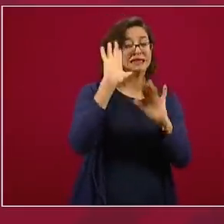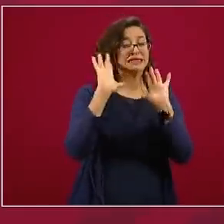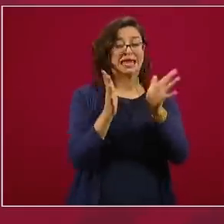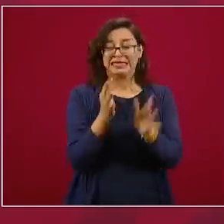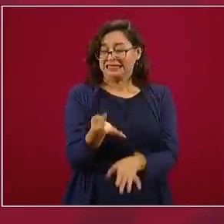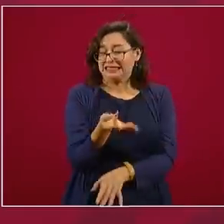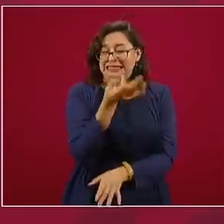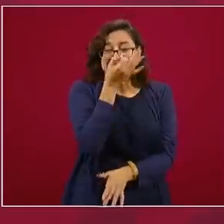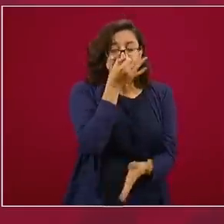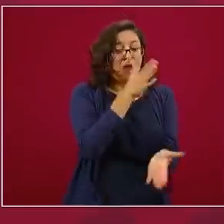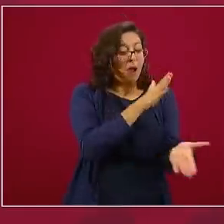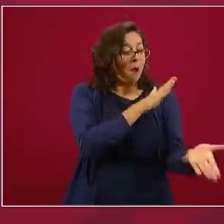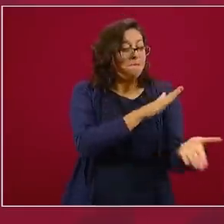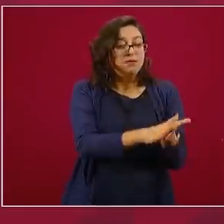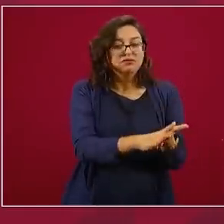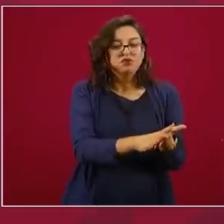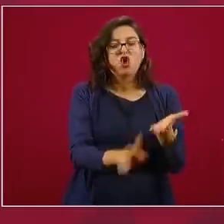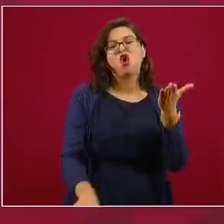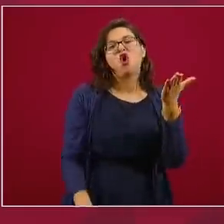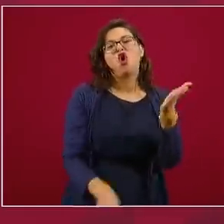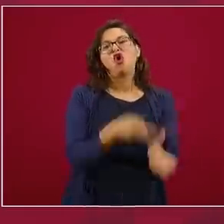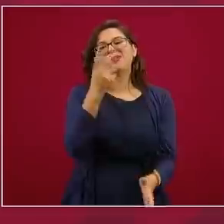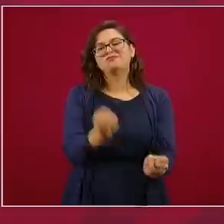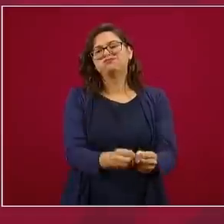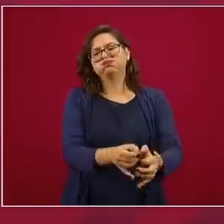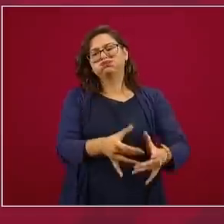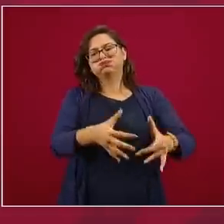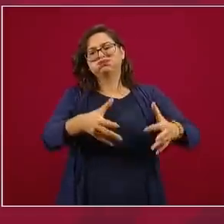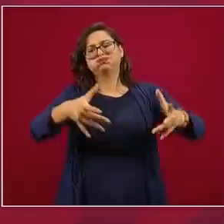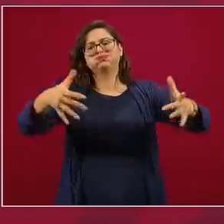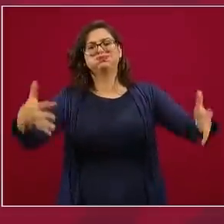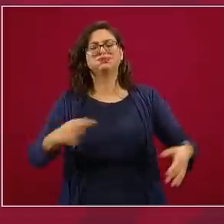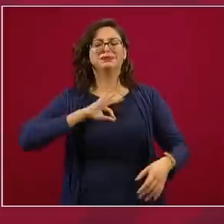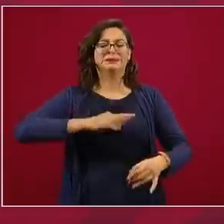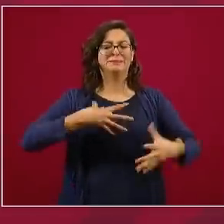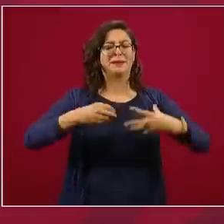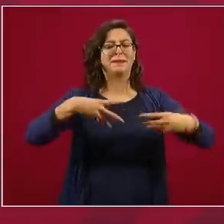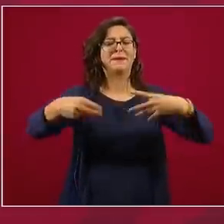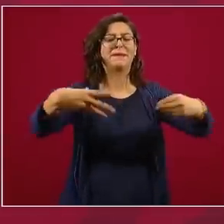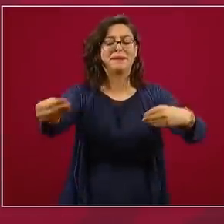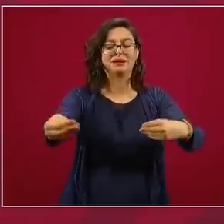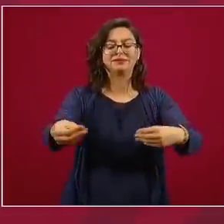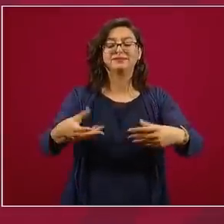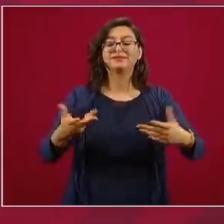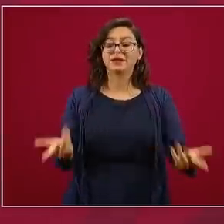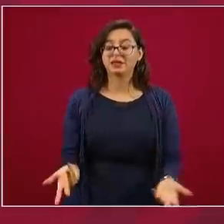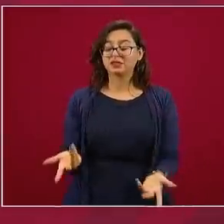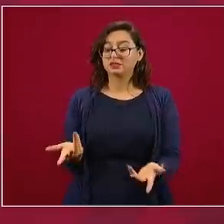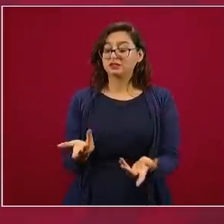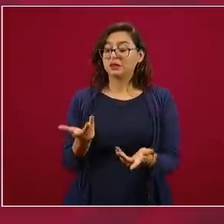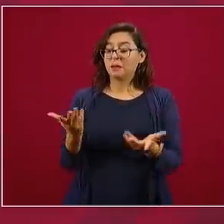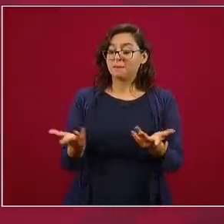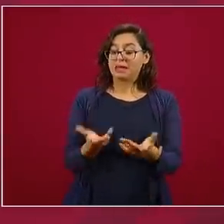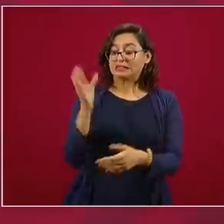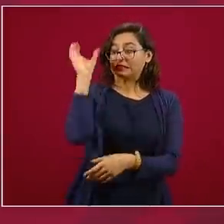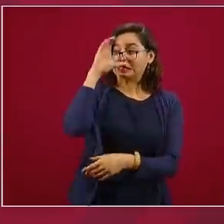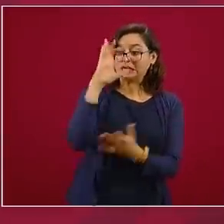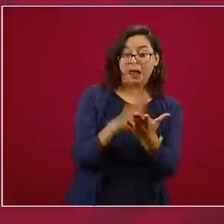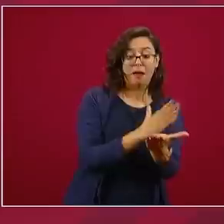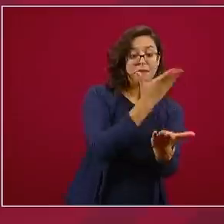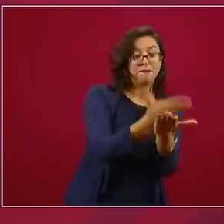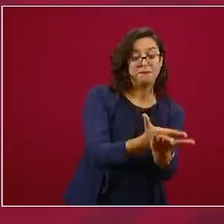reducido sustancialmente, emergió. Termino diciendo, la evidencia científica tiene parámetros,